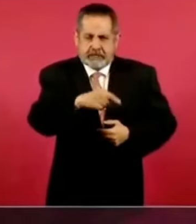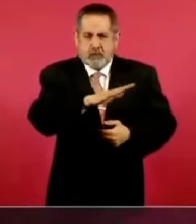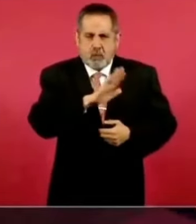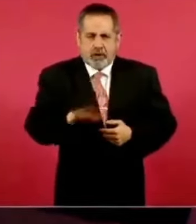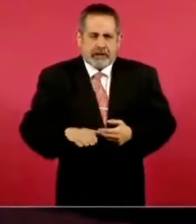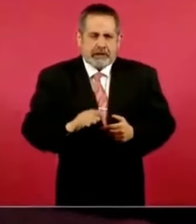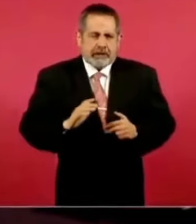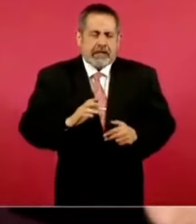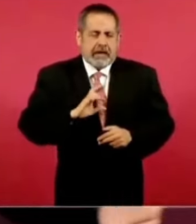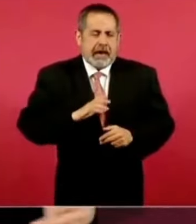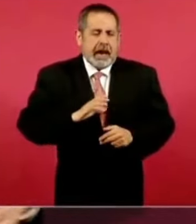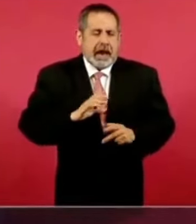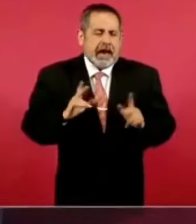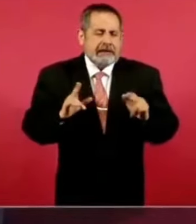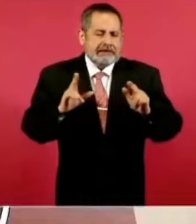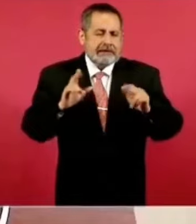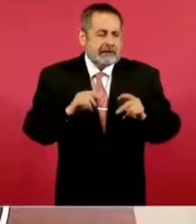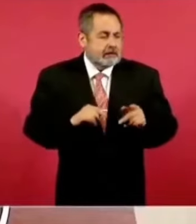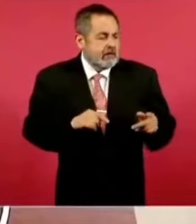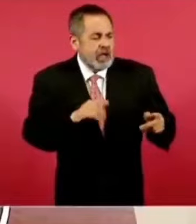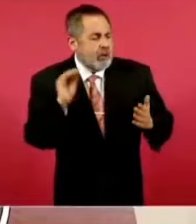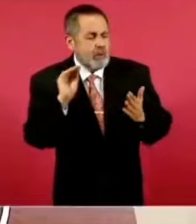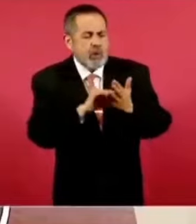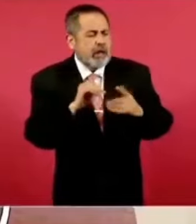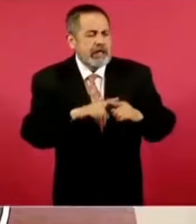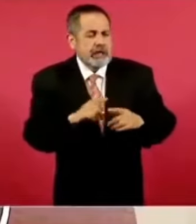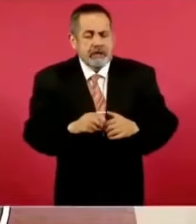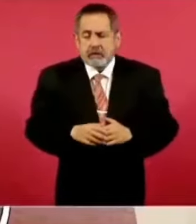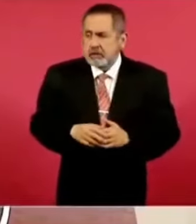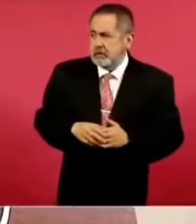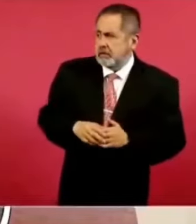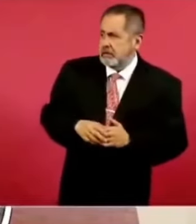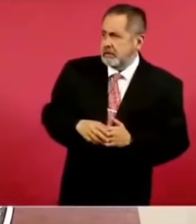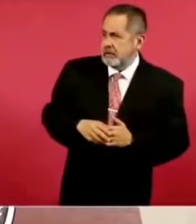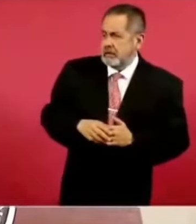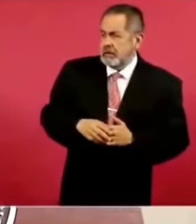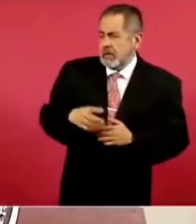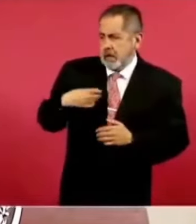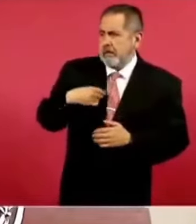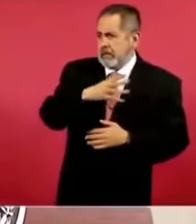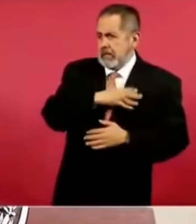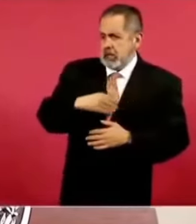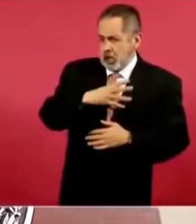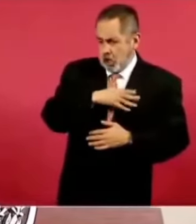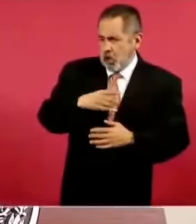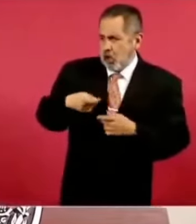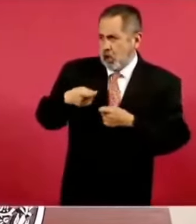quién pusiste en el testamento? Pues a nuestros hijos,